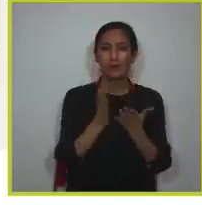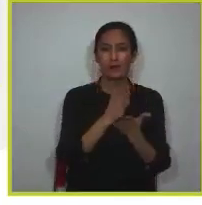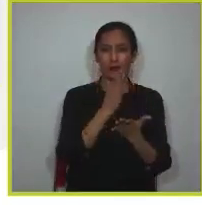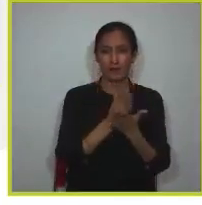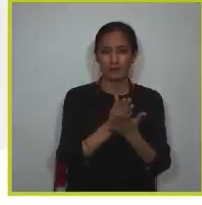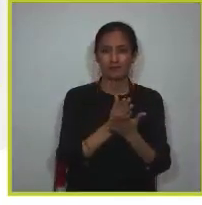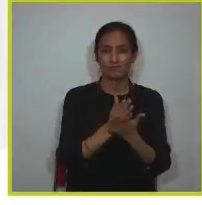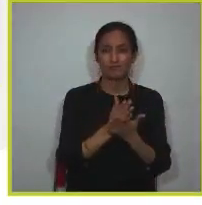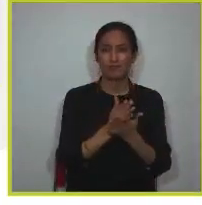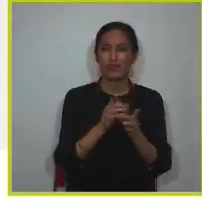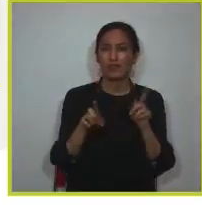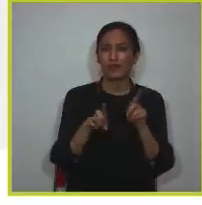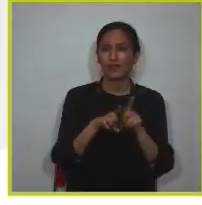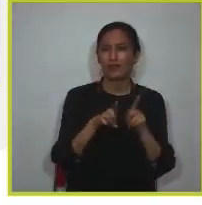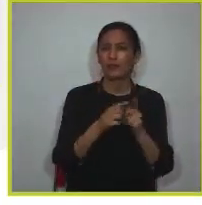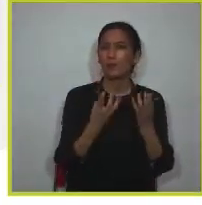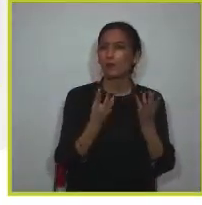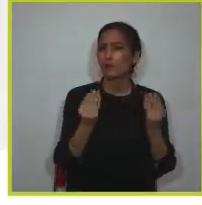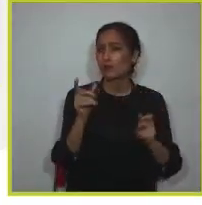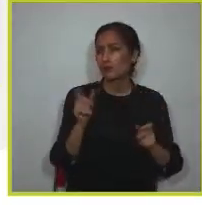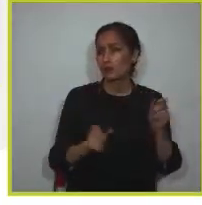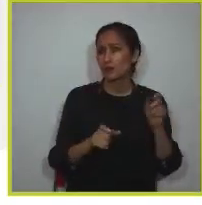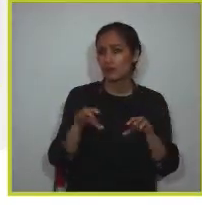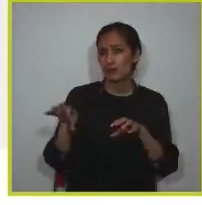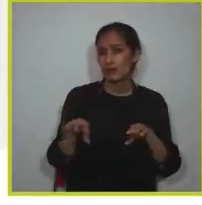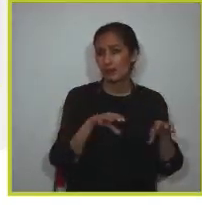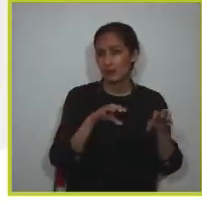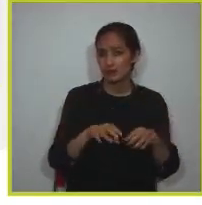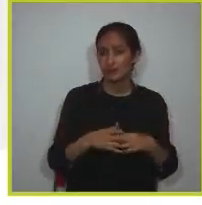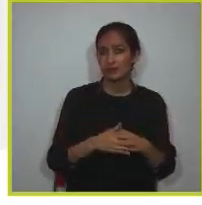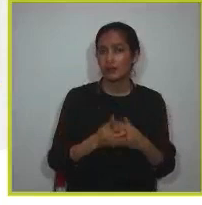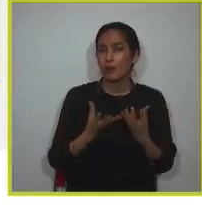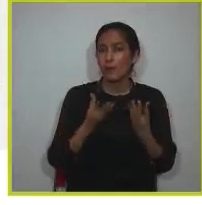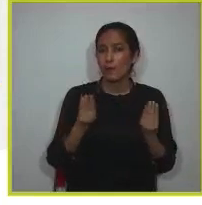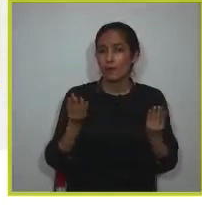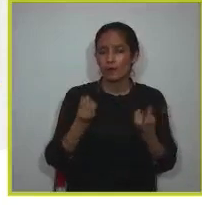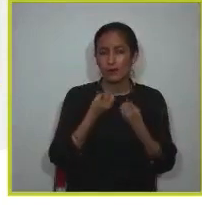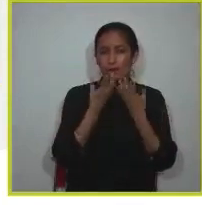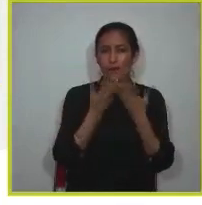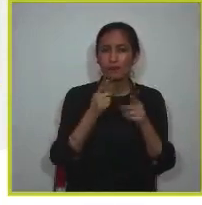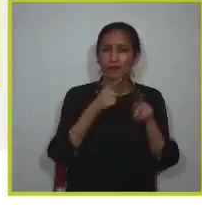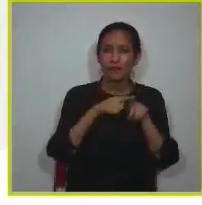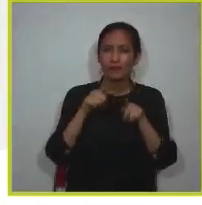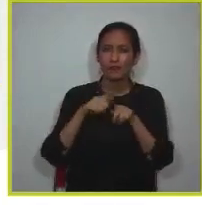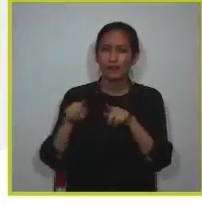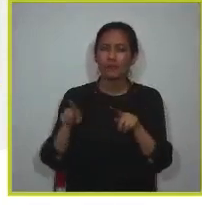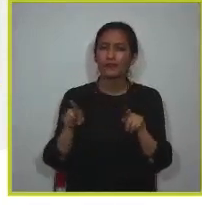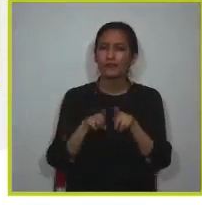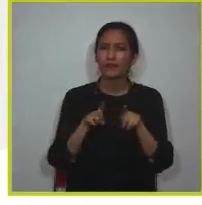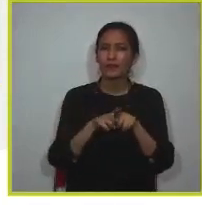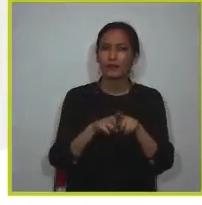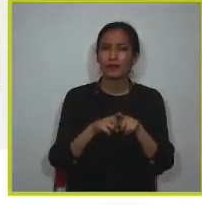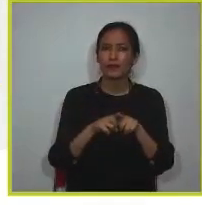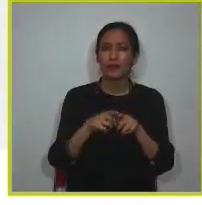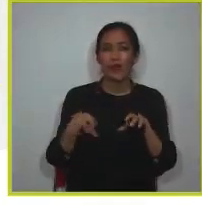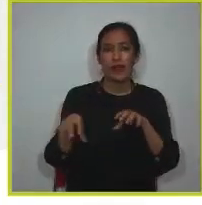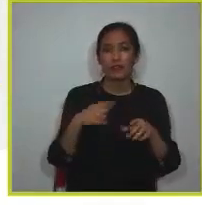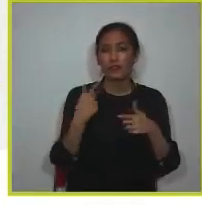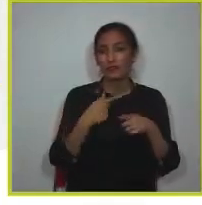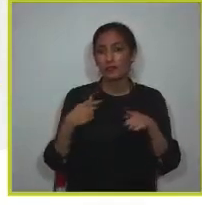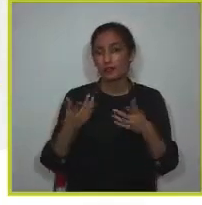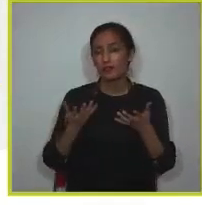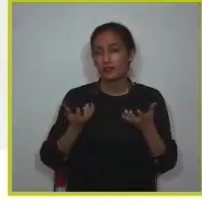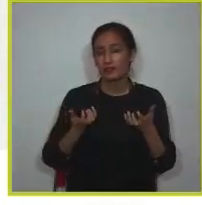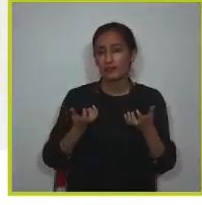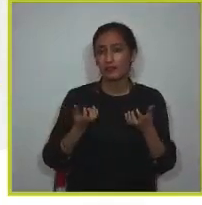Entonces hay muchísimos actores hay mucha información dispersa hay muchas iniciativas y